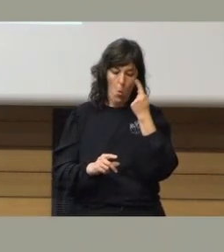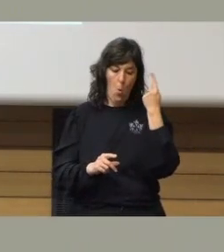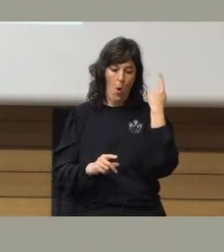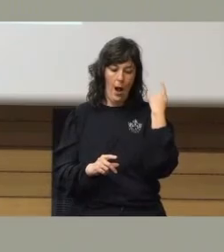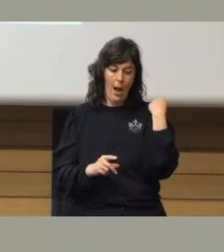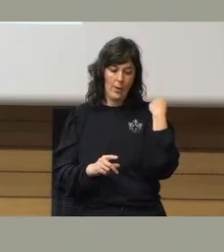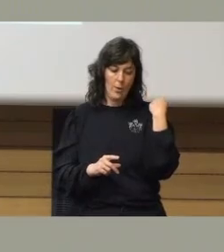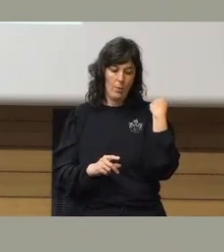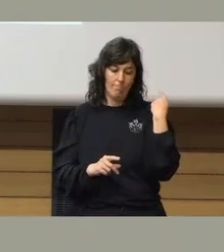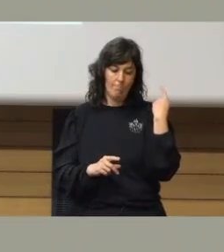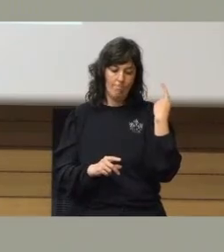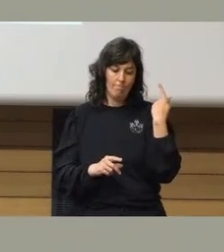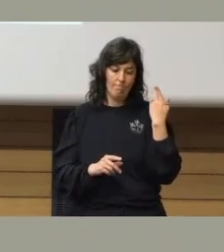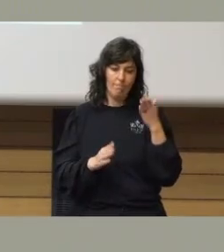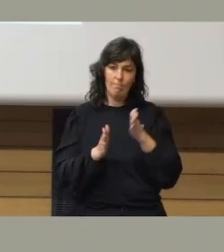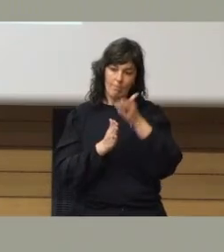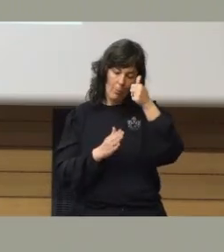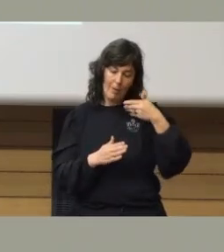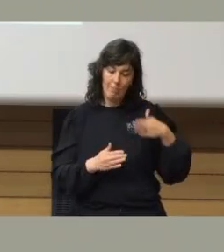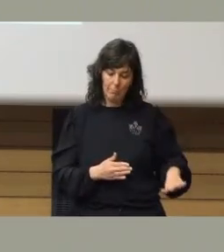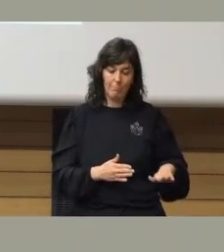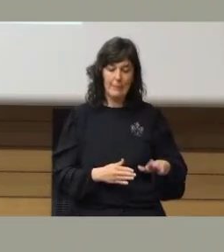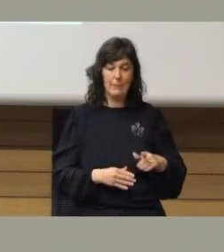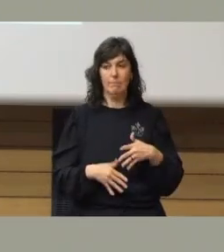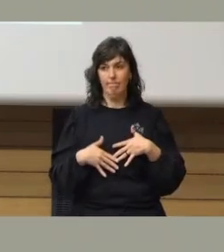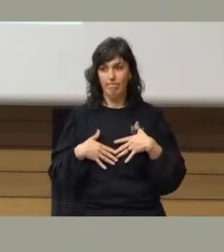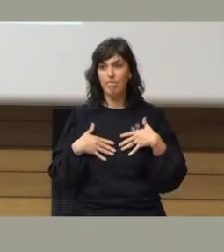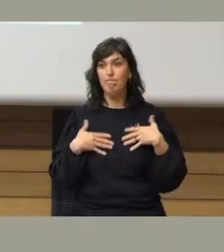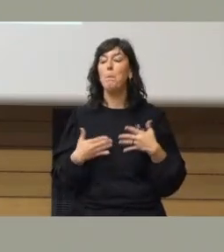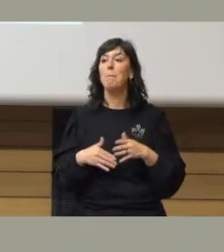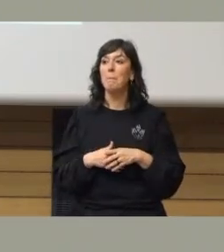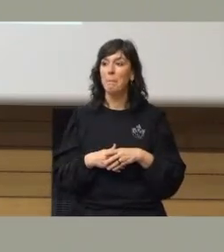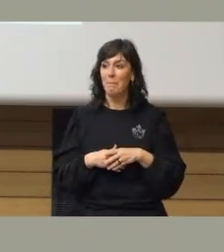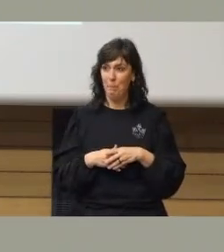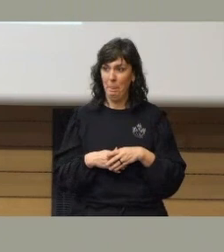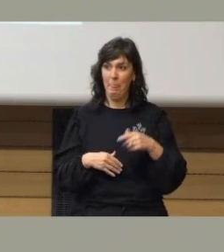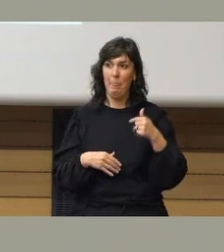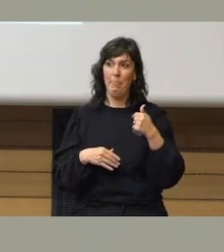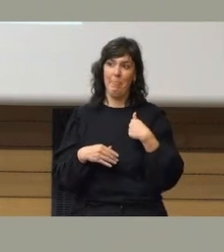y le dedico esta formación.